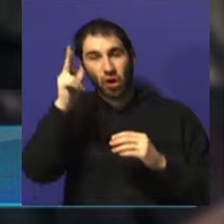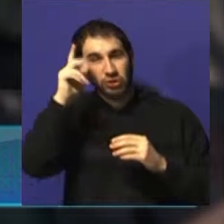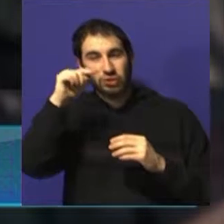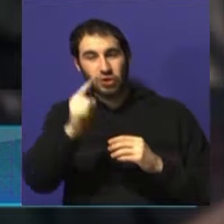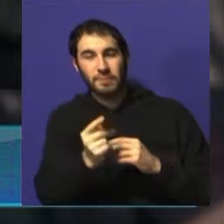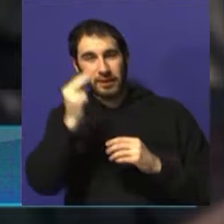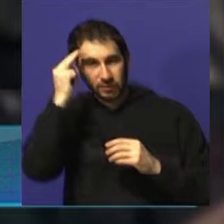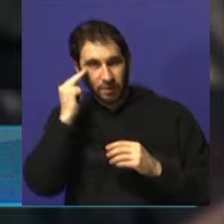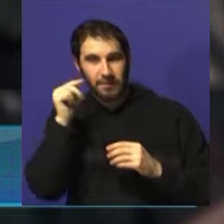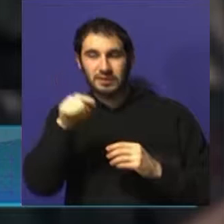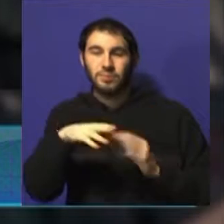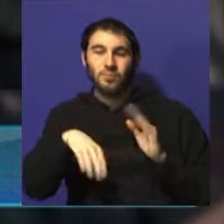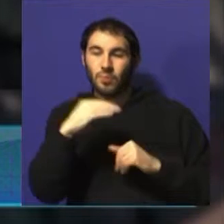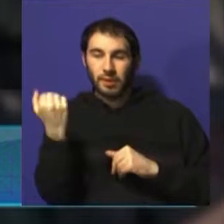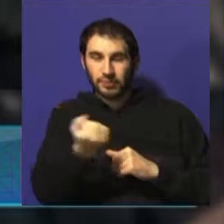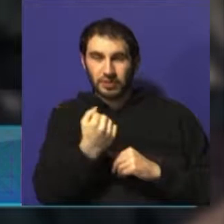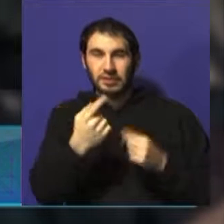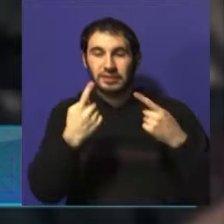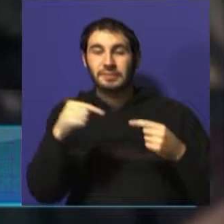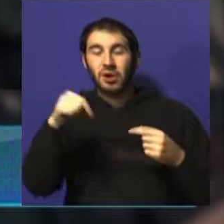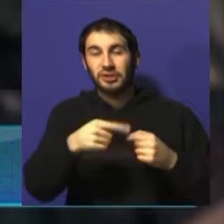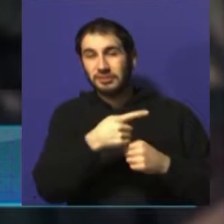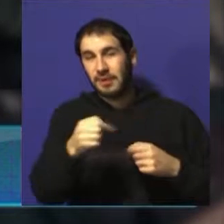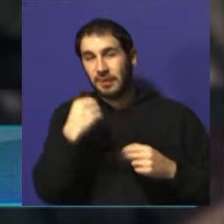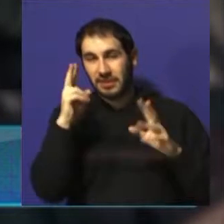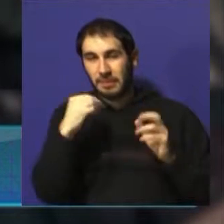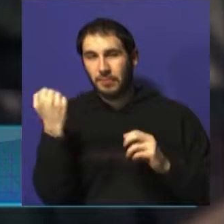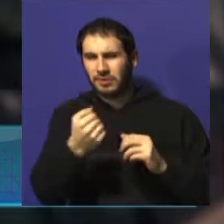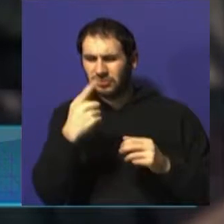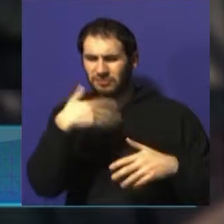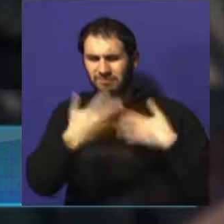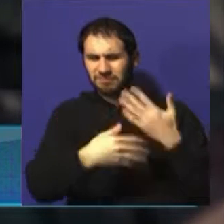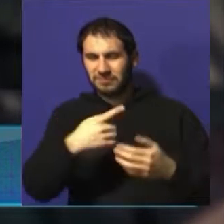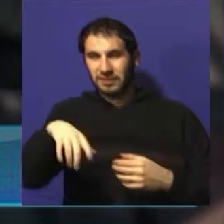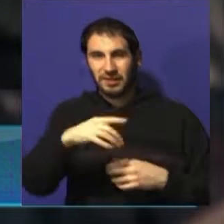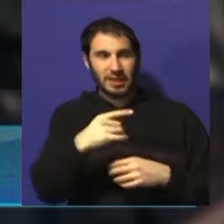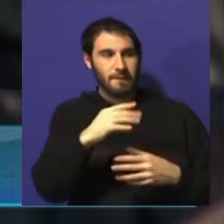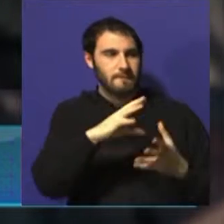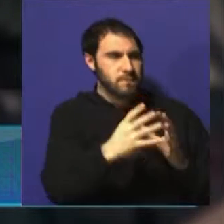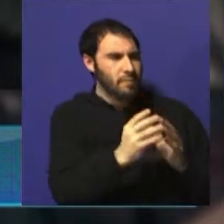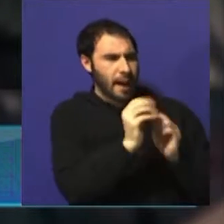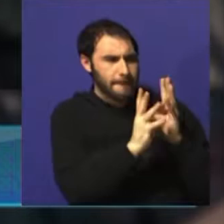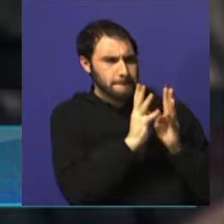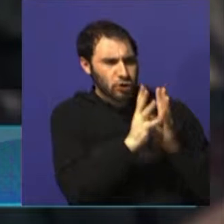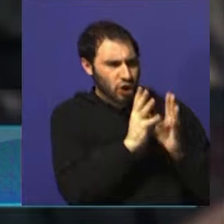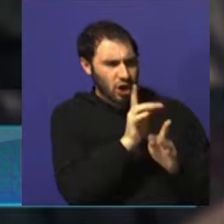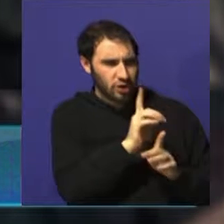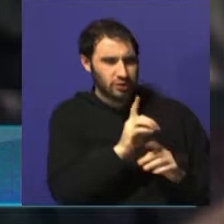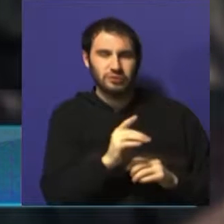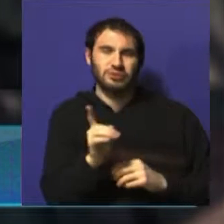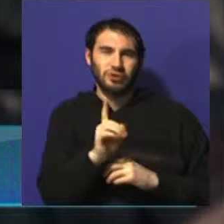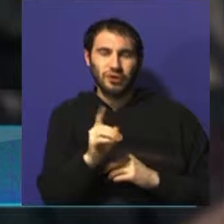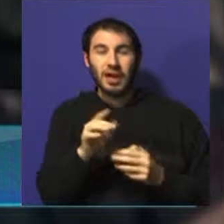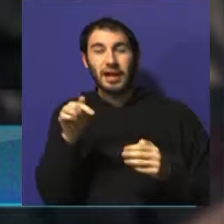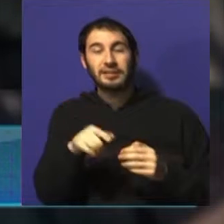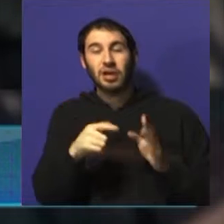es la clave del caso que marca la semana, el caso escandaloso que marca la semana. Que no es un estilo de motor ni de nada de eso. No, 8.9. No. Es